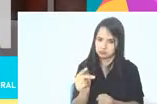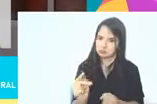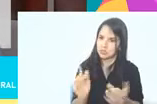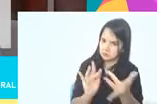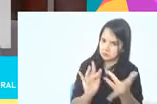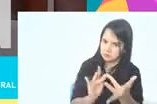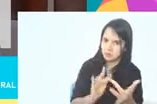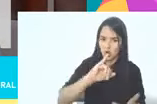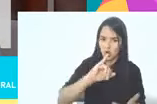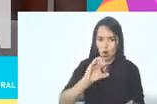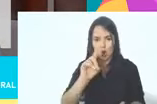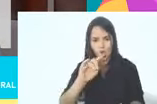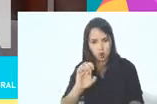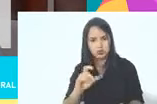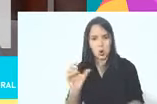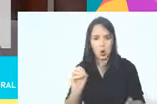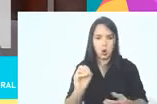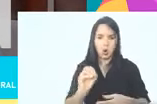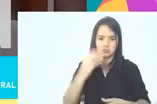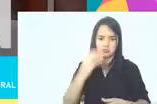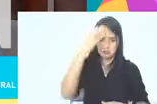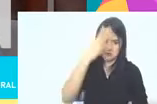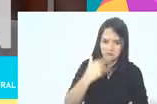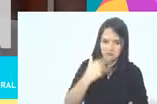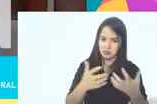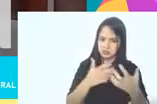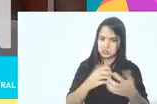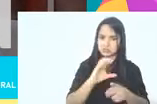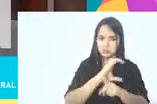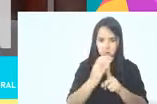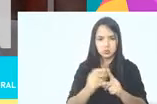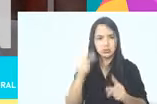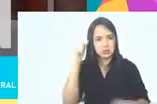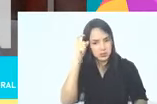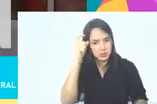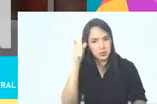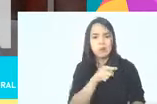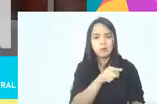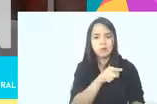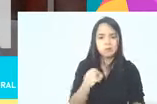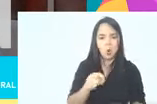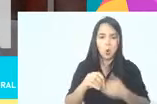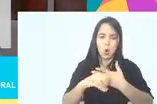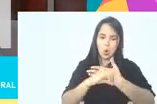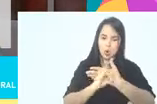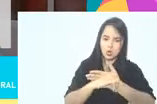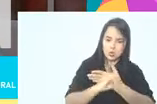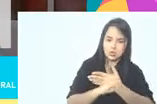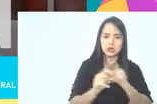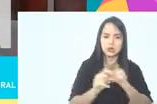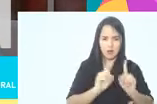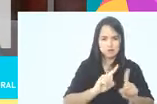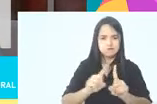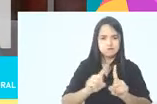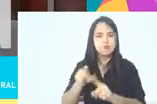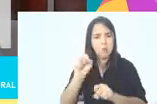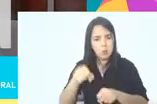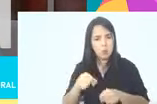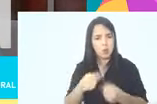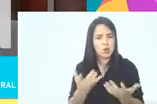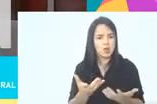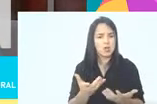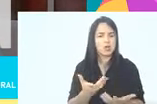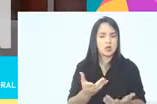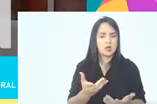y de educación artística, ¿verdad, Juan? Tiene unos modelos increíbles. Que su mayor, su pechichi, su niño de los ojos son